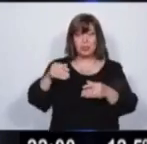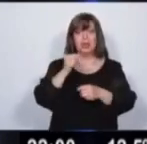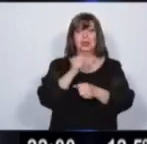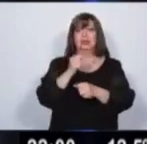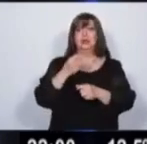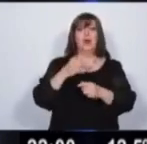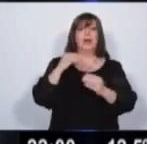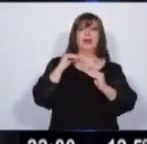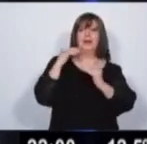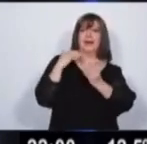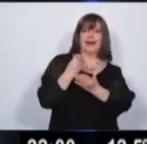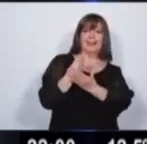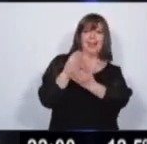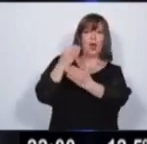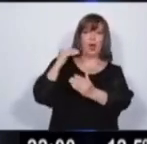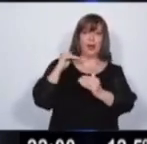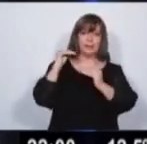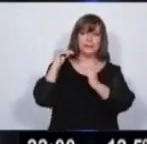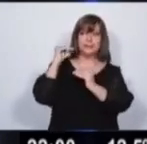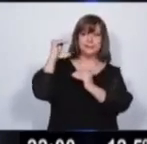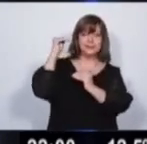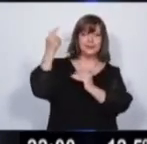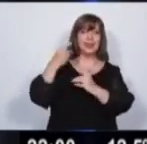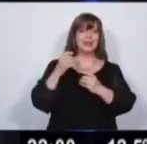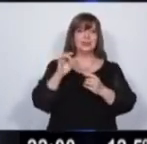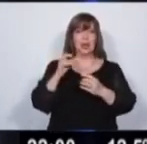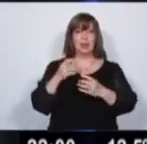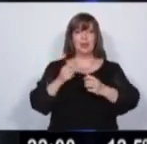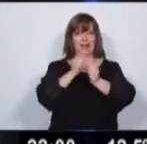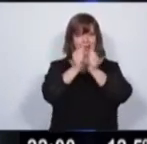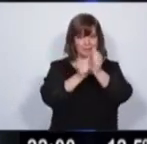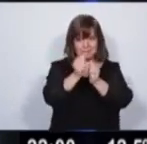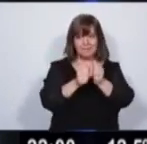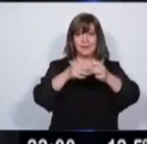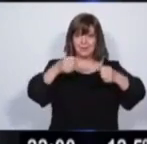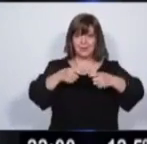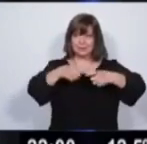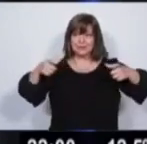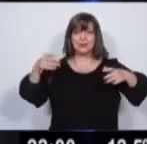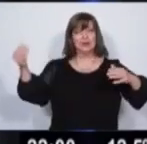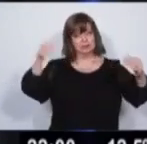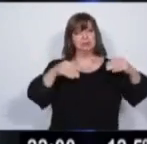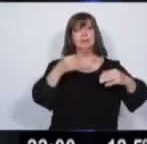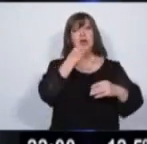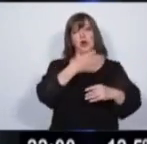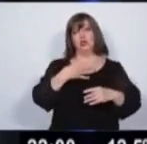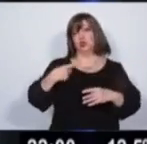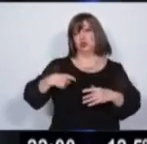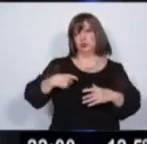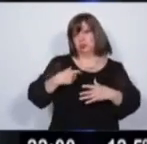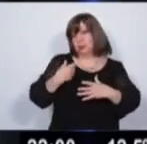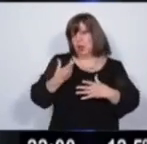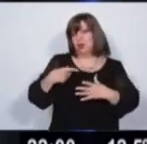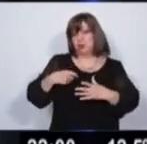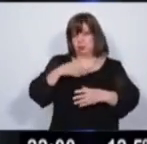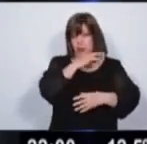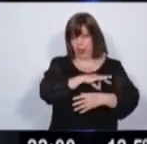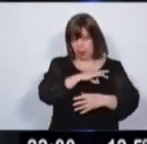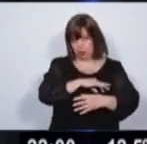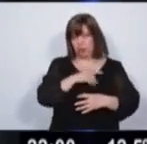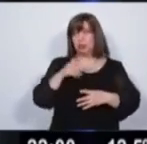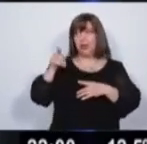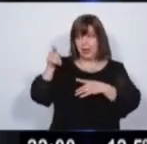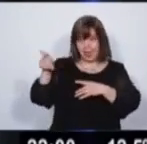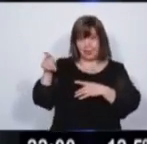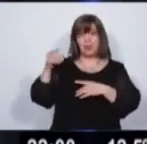vez tienen menos categoría solo desarrollando industrias de verdad vas a tener mejores sueldos esto lo que tenemos que hacer que